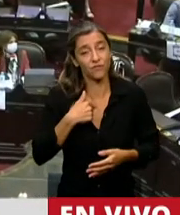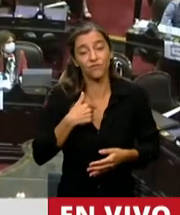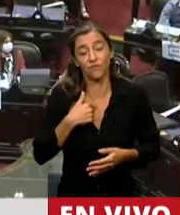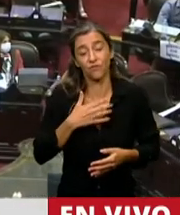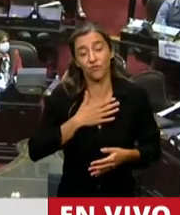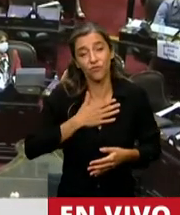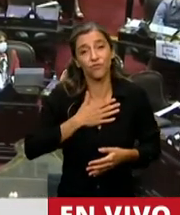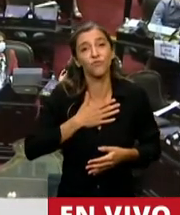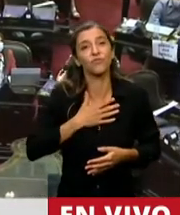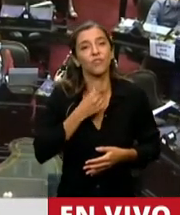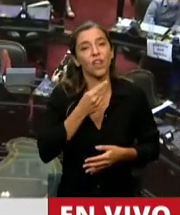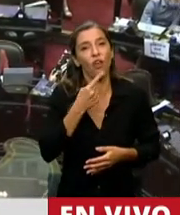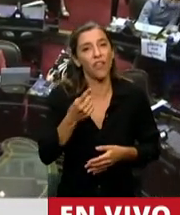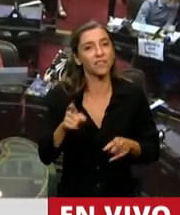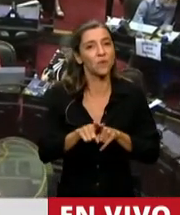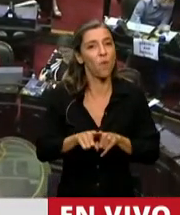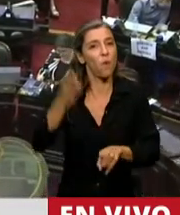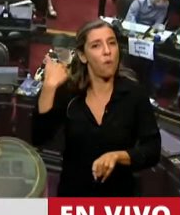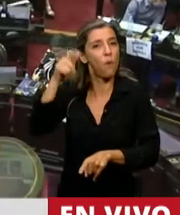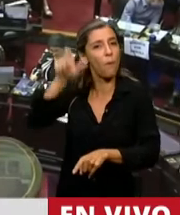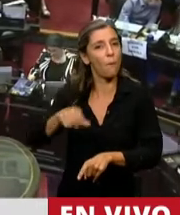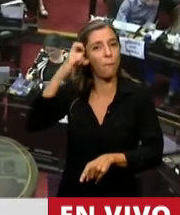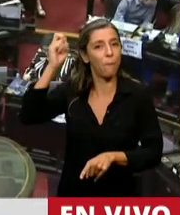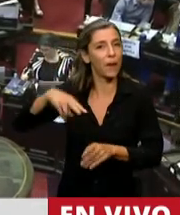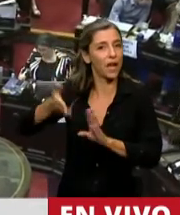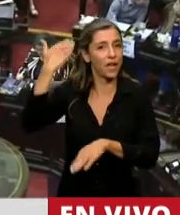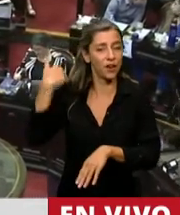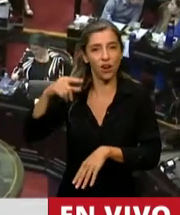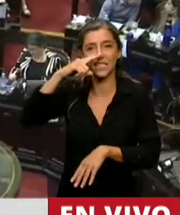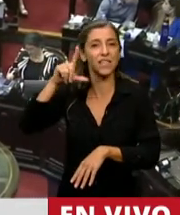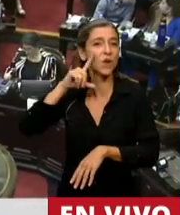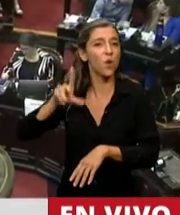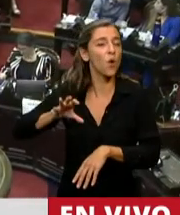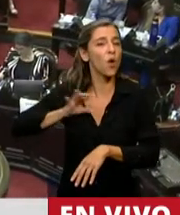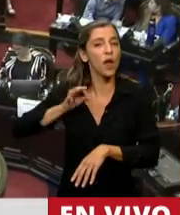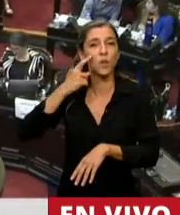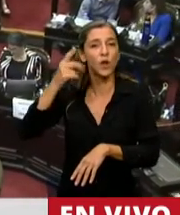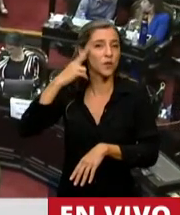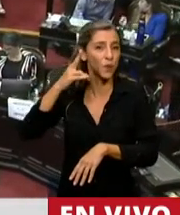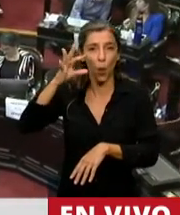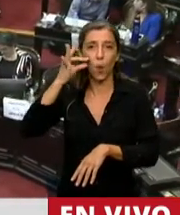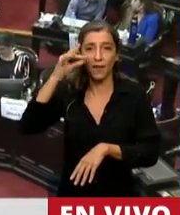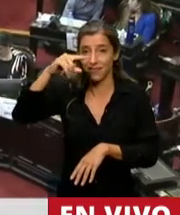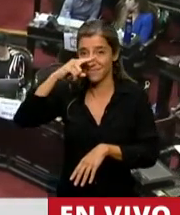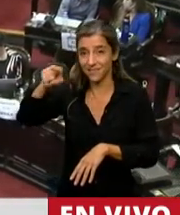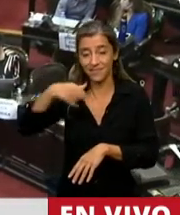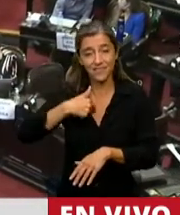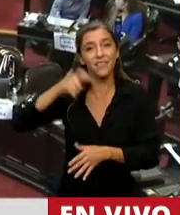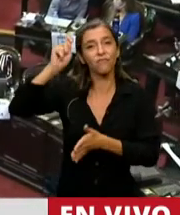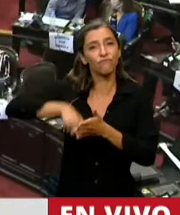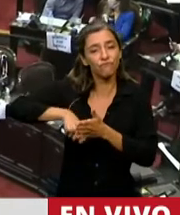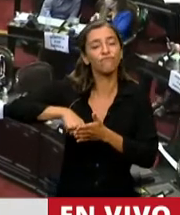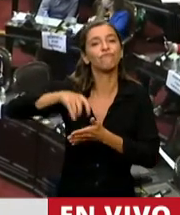Perón en el 7 de julio de 1947 dictó esa acta de